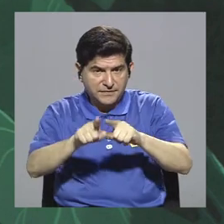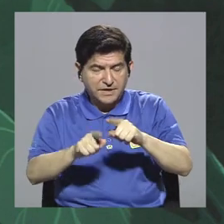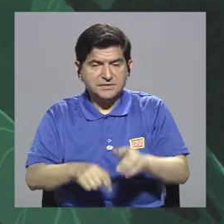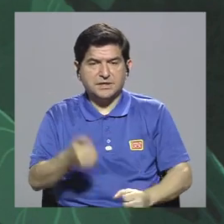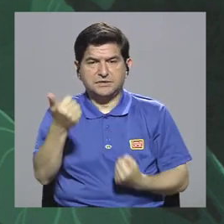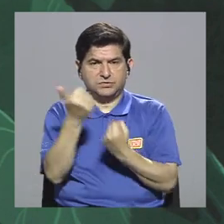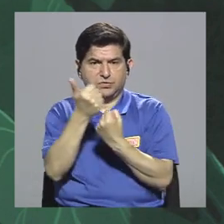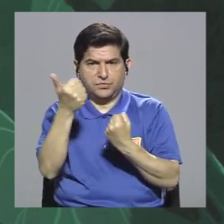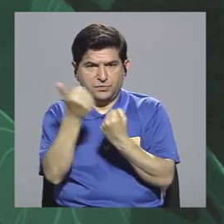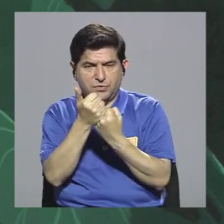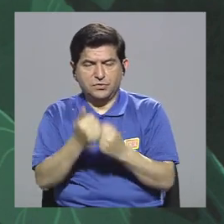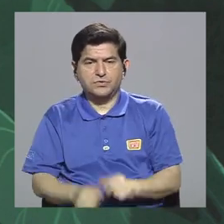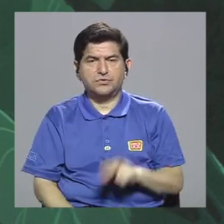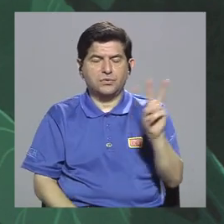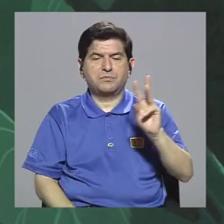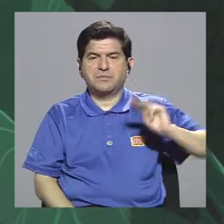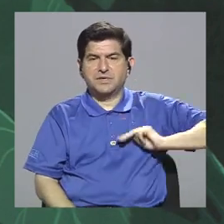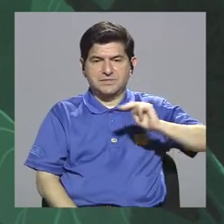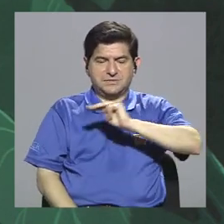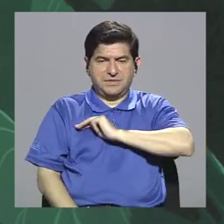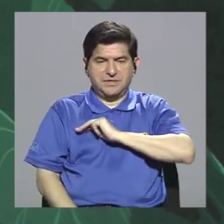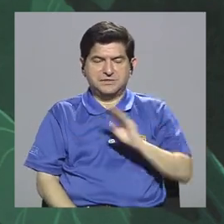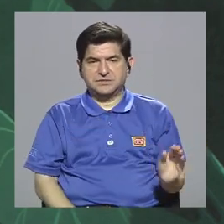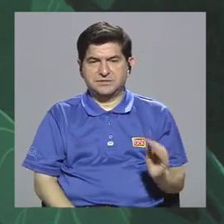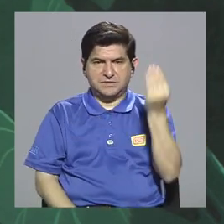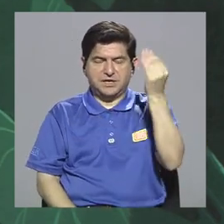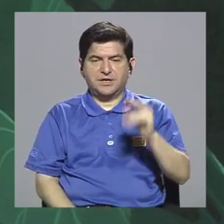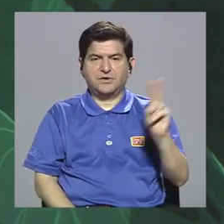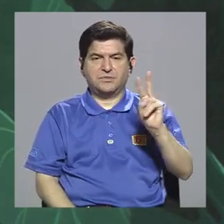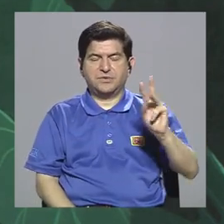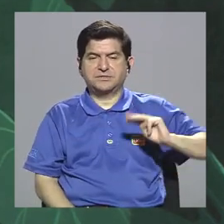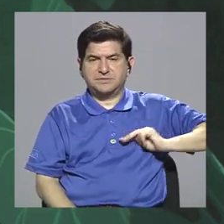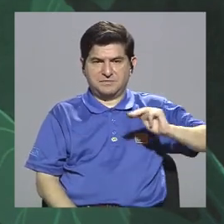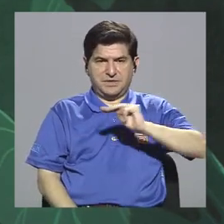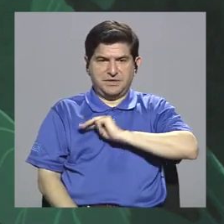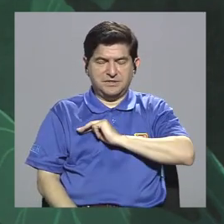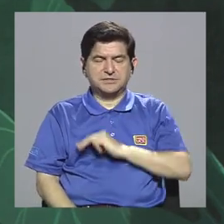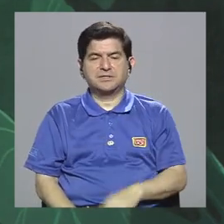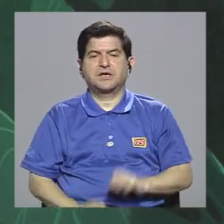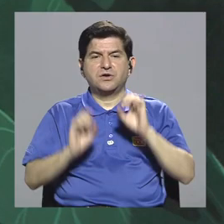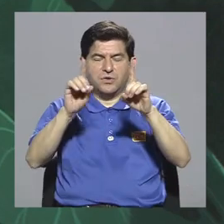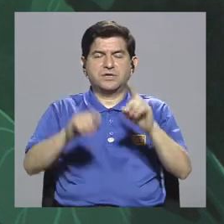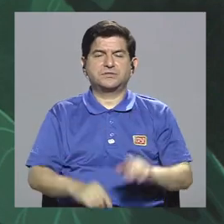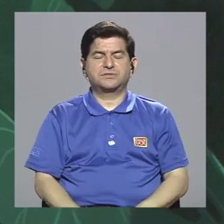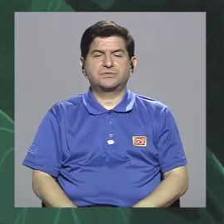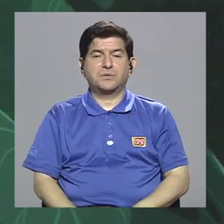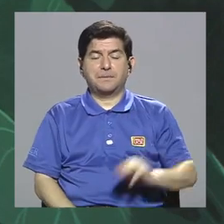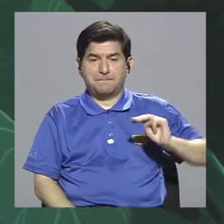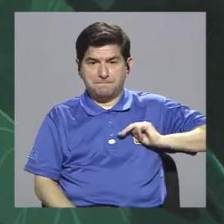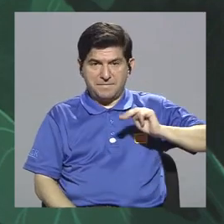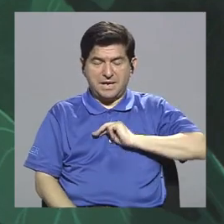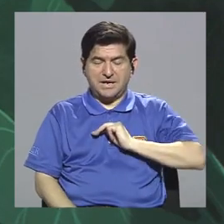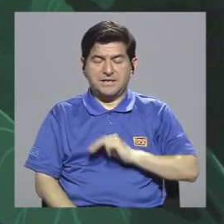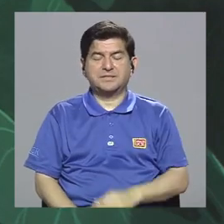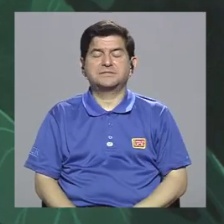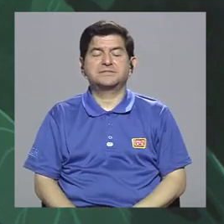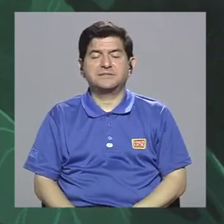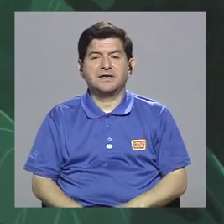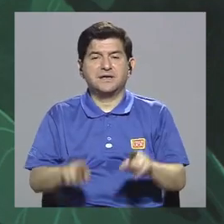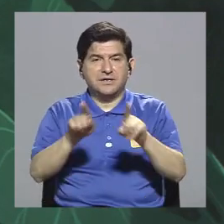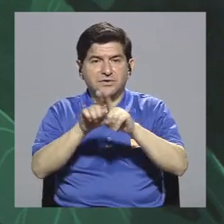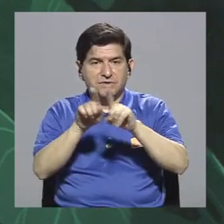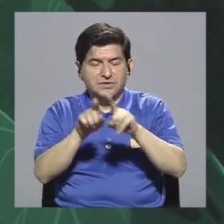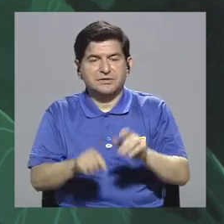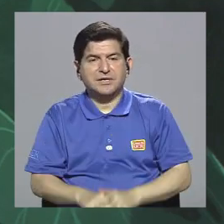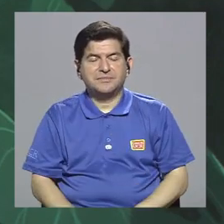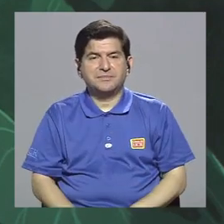una campaña que está patrocinada por el Viceministerio de Juventud, el Ministerio de Educación, el Ministerio